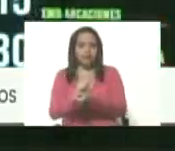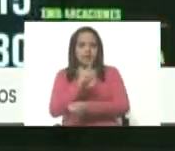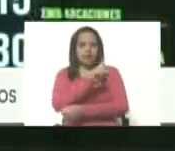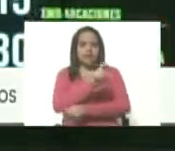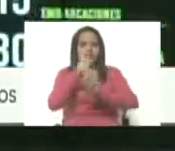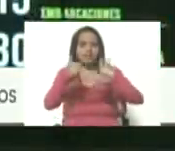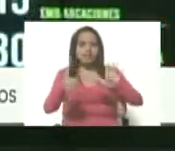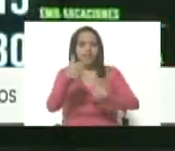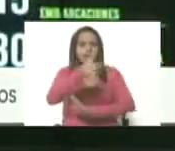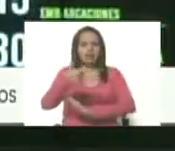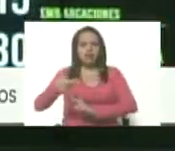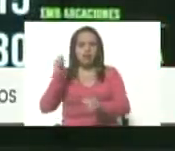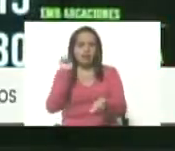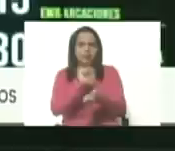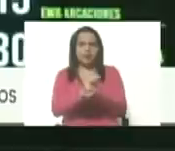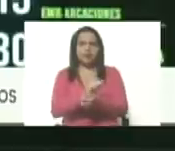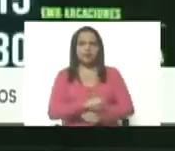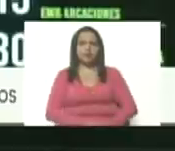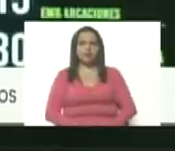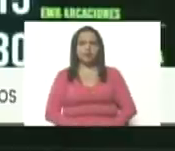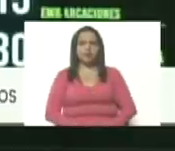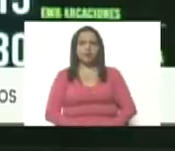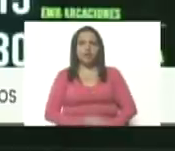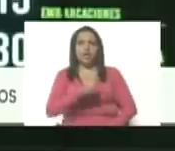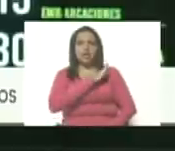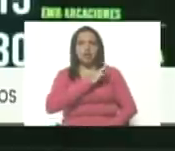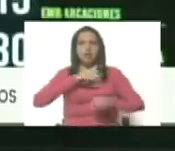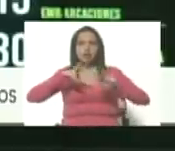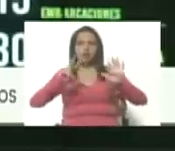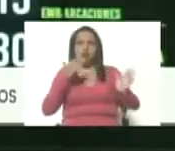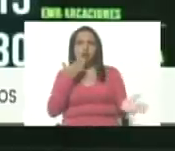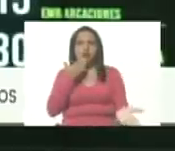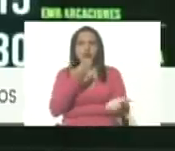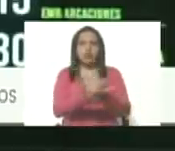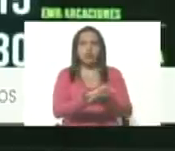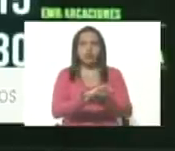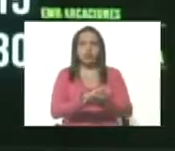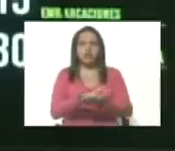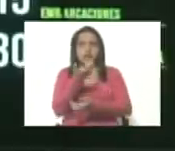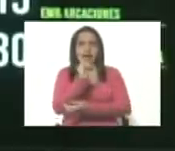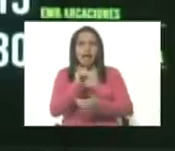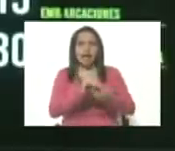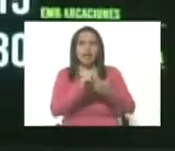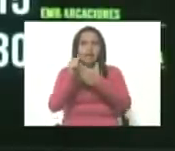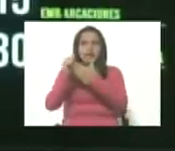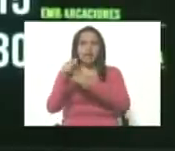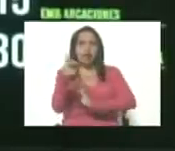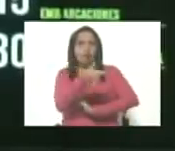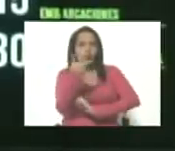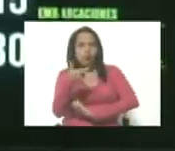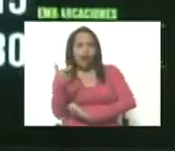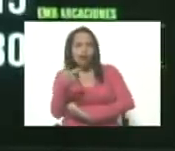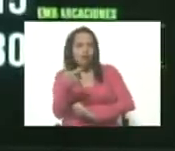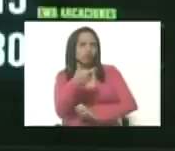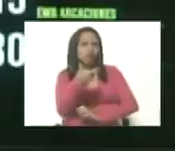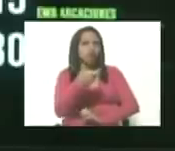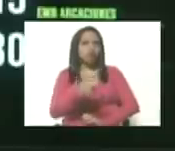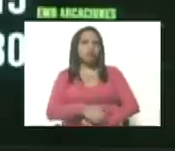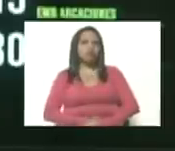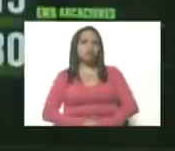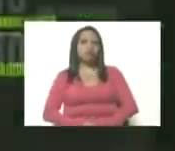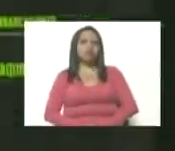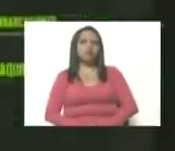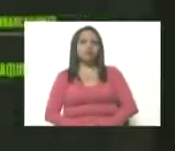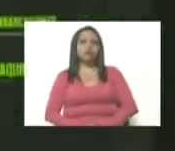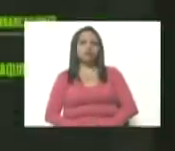16 ciudadanos detenidos. Y tenemos 7 solicitados, entre ellos el cabecilla, que lo estamos buscando.